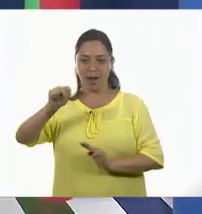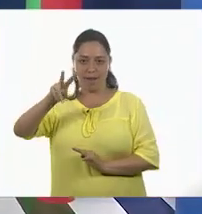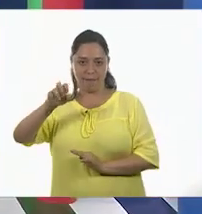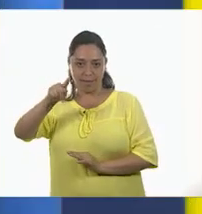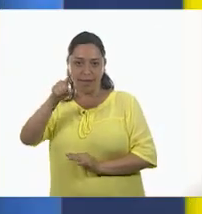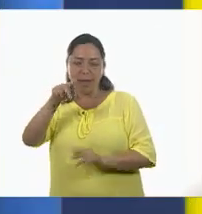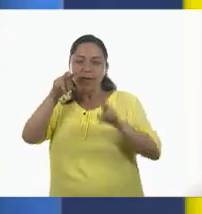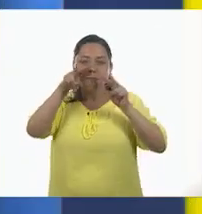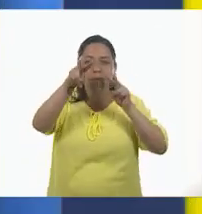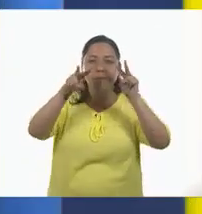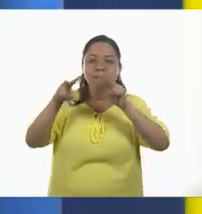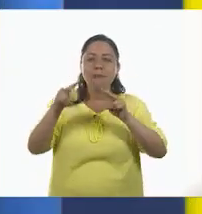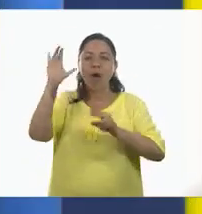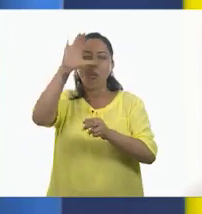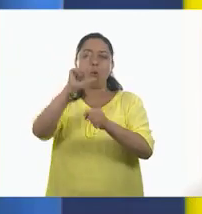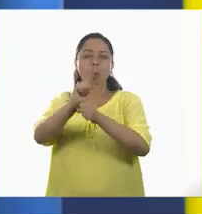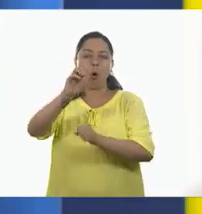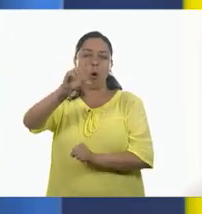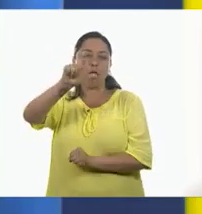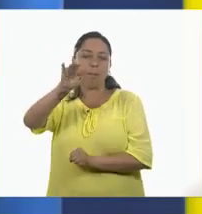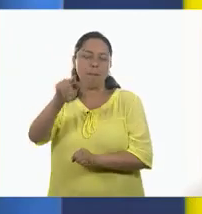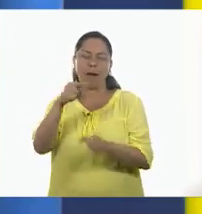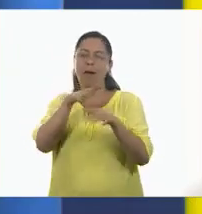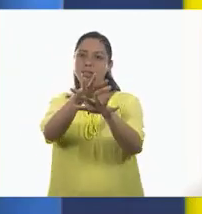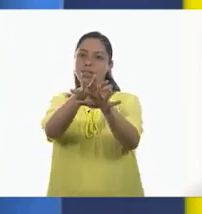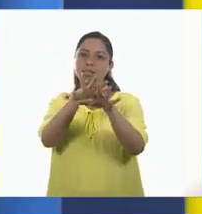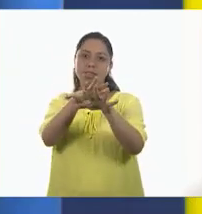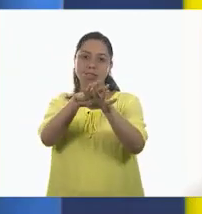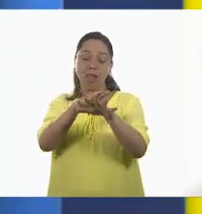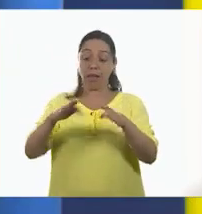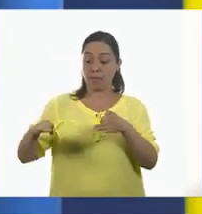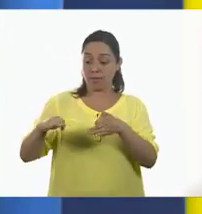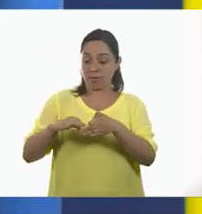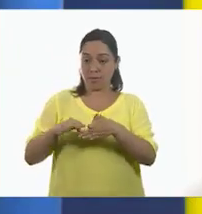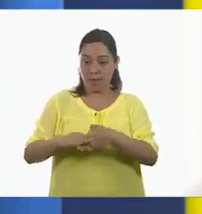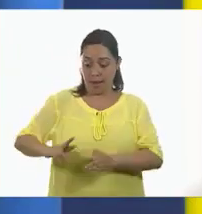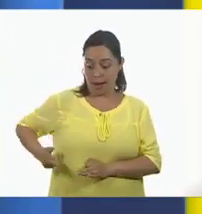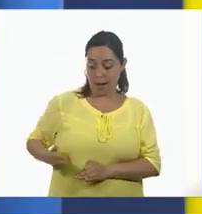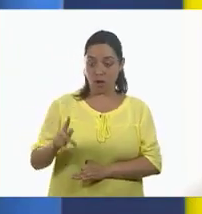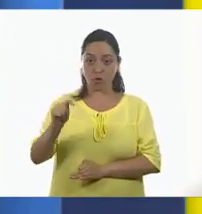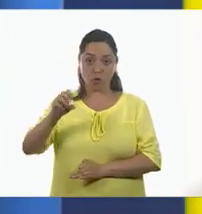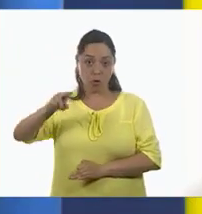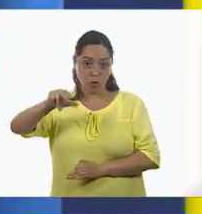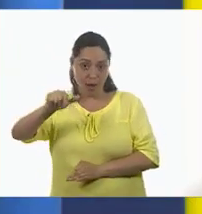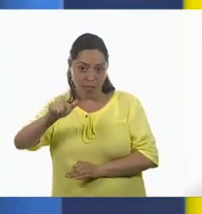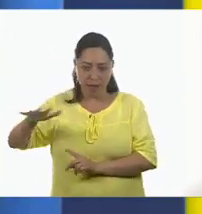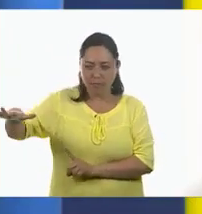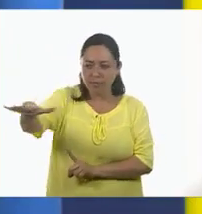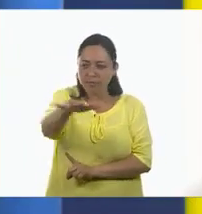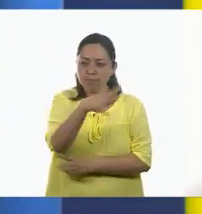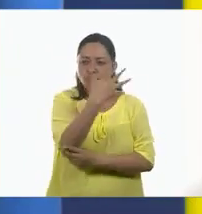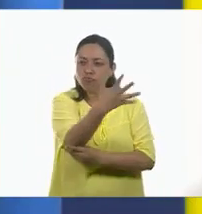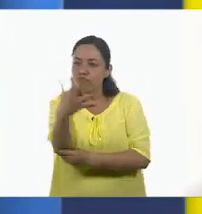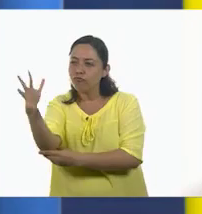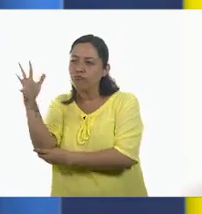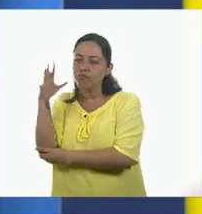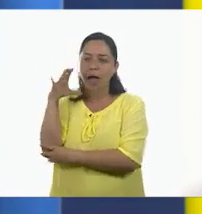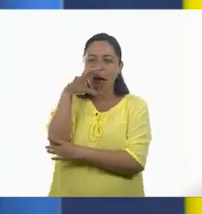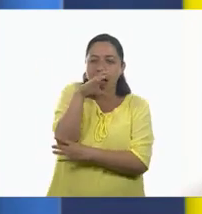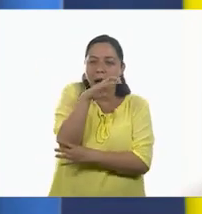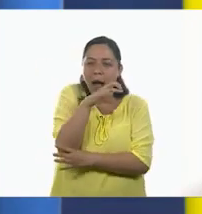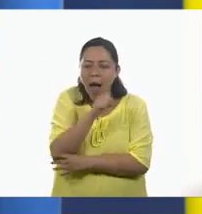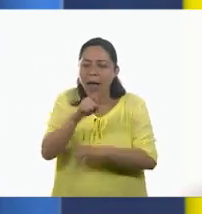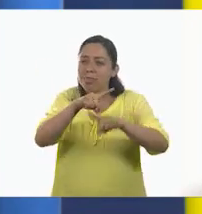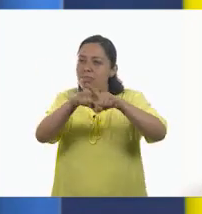olmeca. En un espacio abierto cerca del río Tonalá y en medio de un paisaje selvático, podrán apreciar diversas piezas